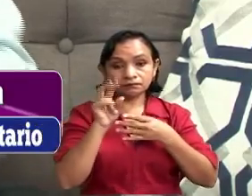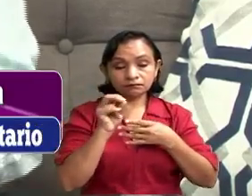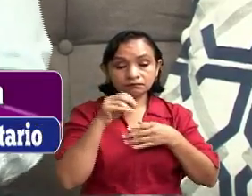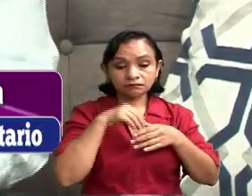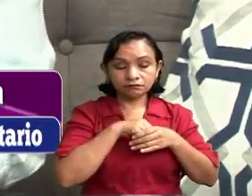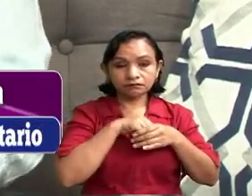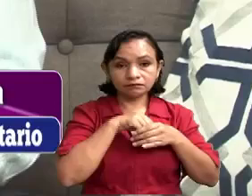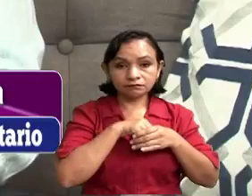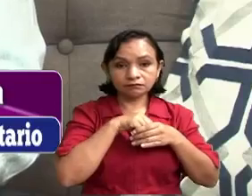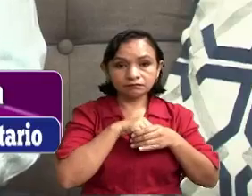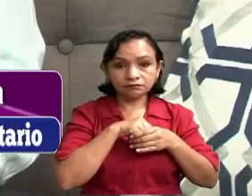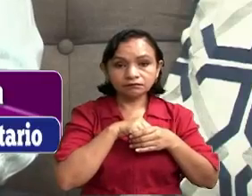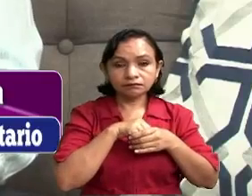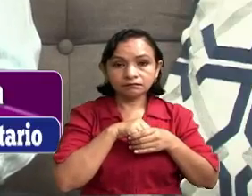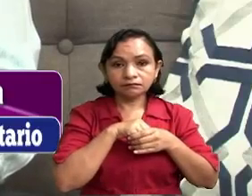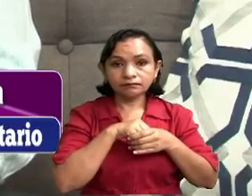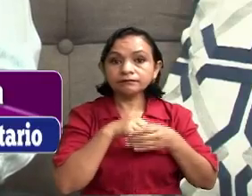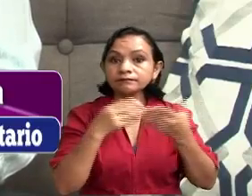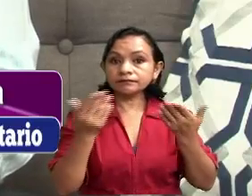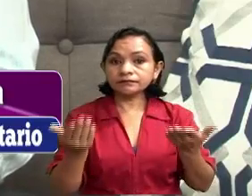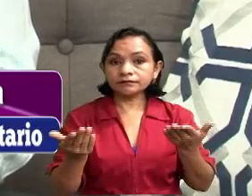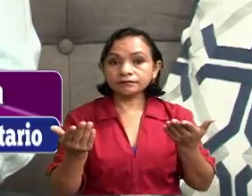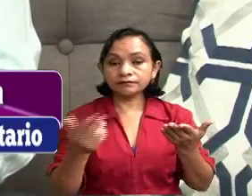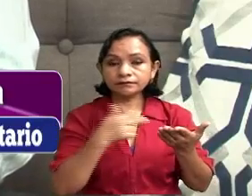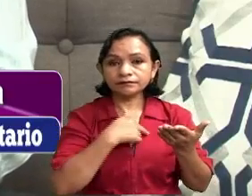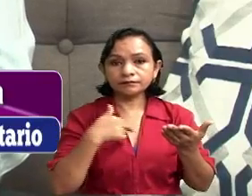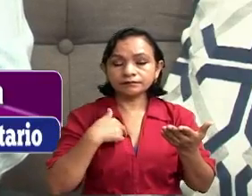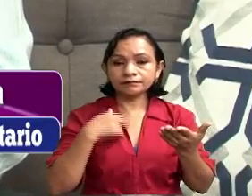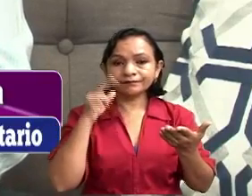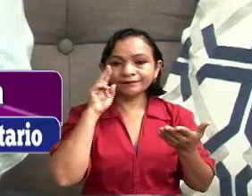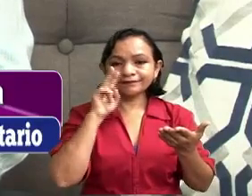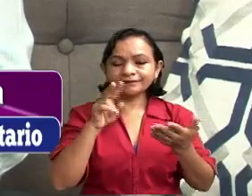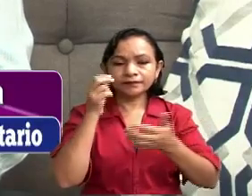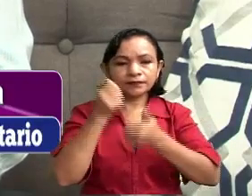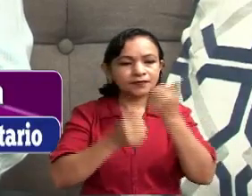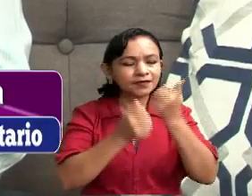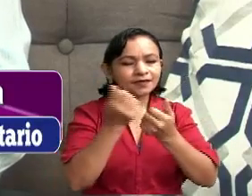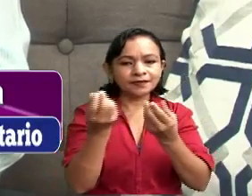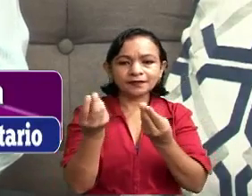ahorro. Entonces nosotros nos vimos afectados